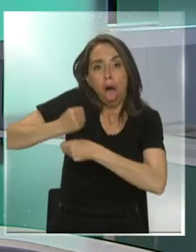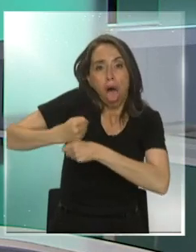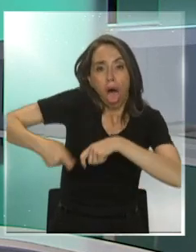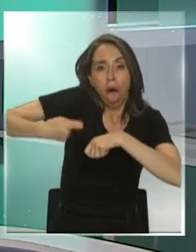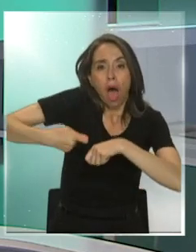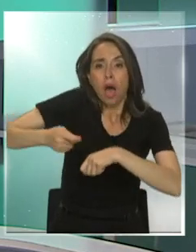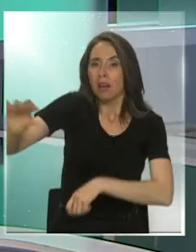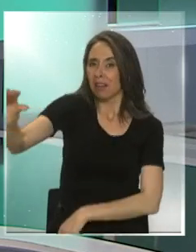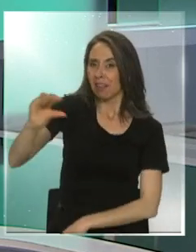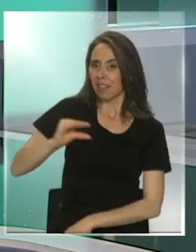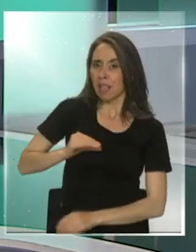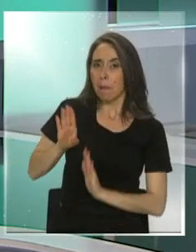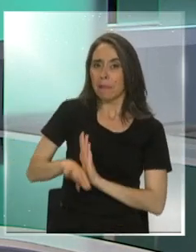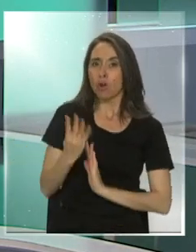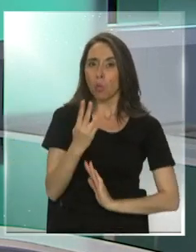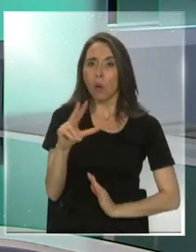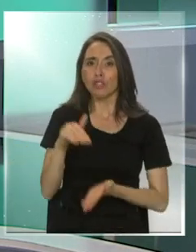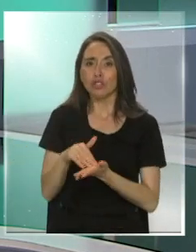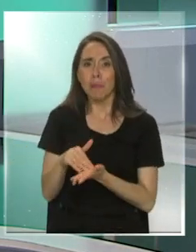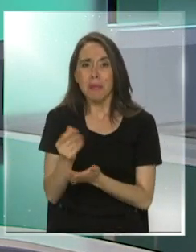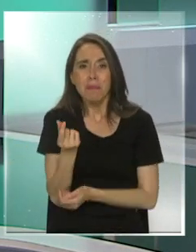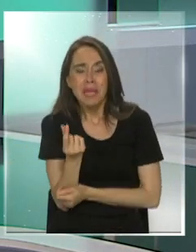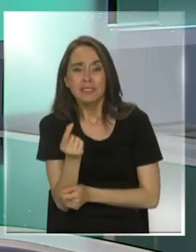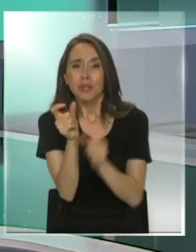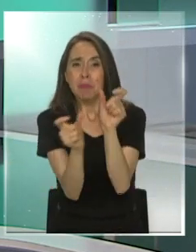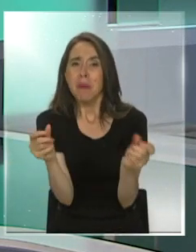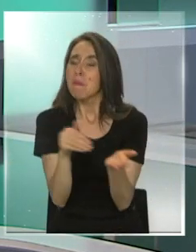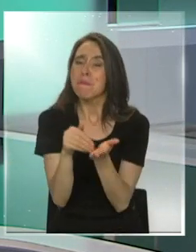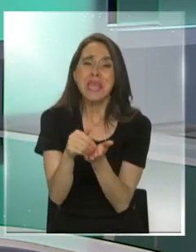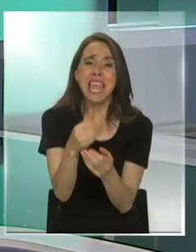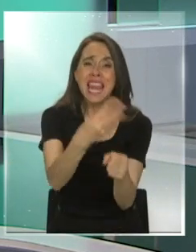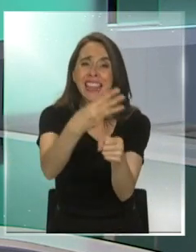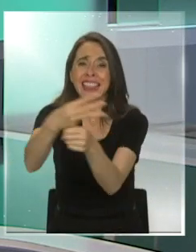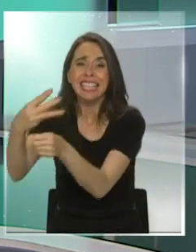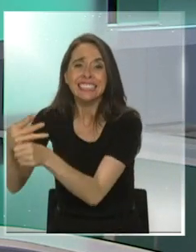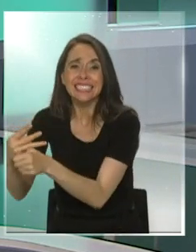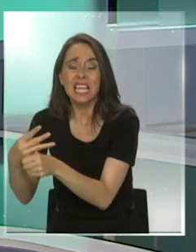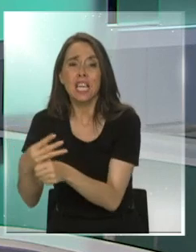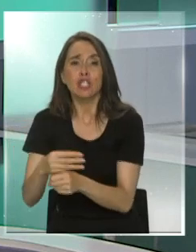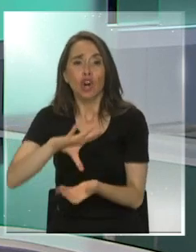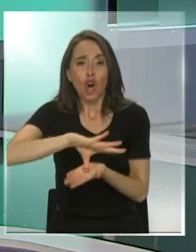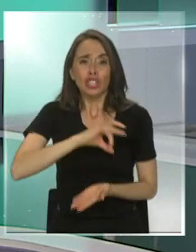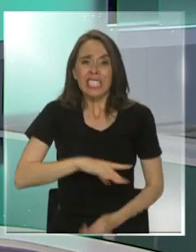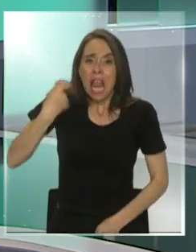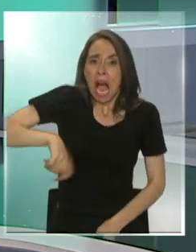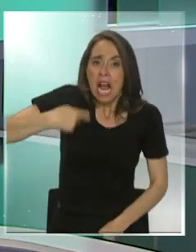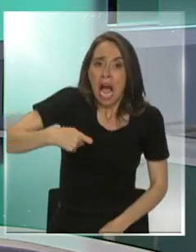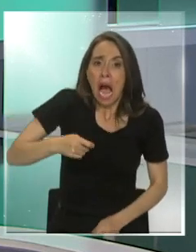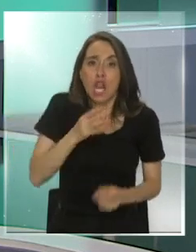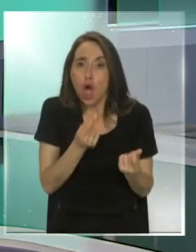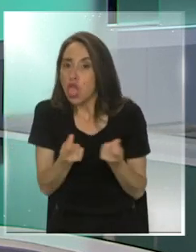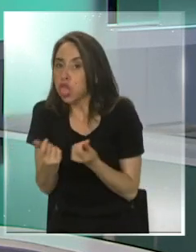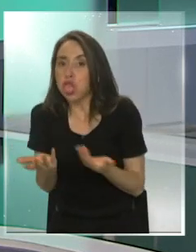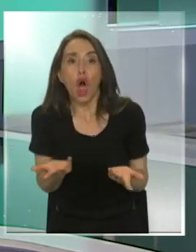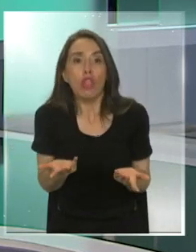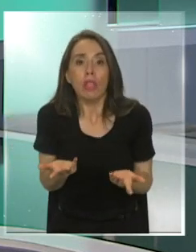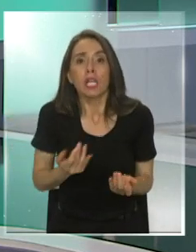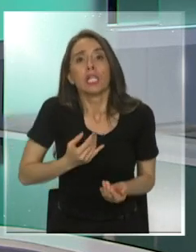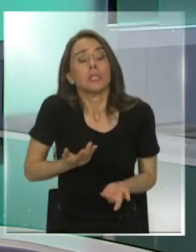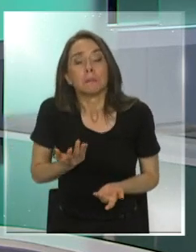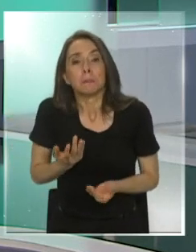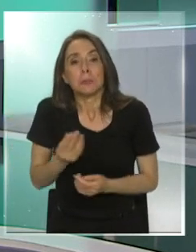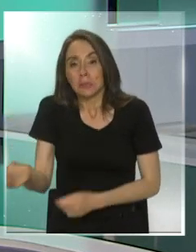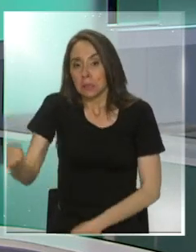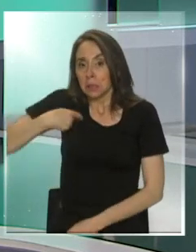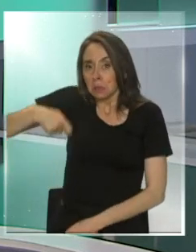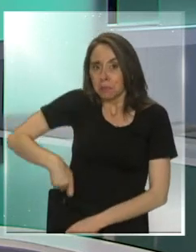mil pesos. Con ese dinero, miles de adultos mayores deben enfrentar un país caro donde no tienen otra alternativa que seguir